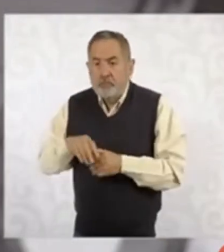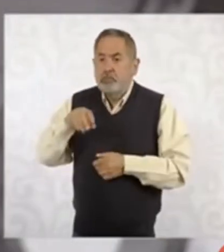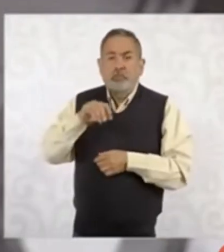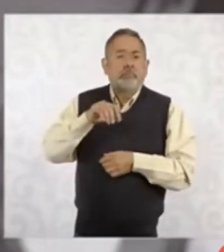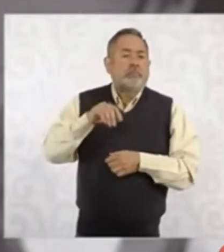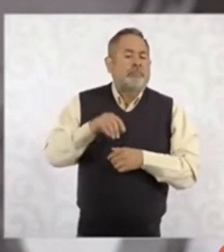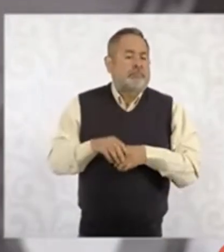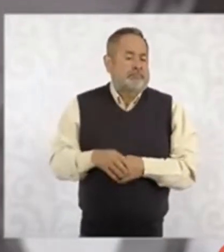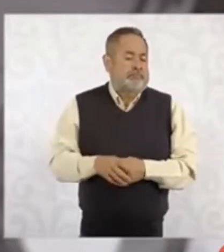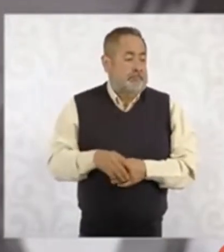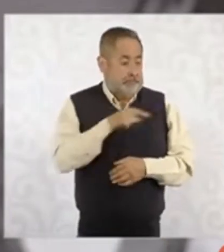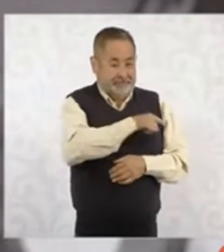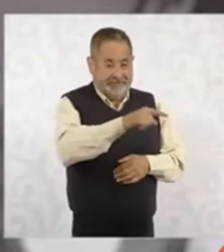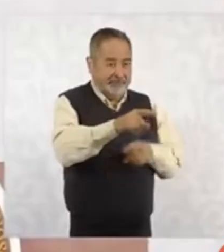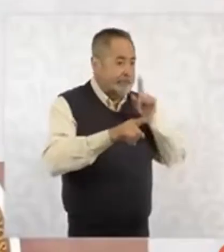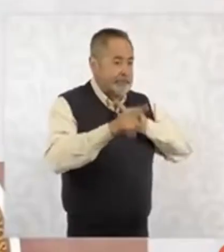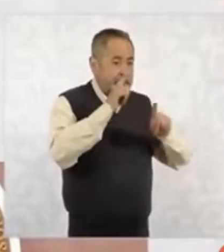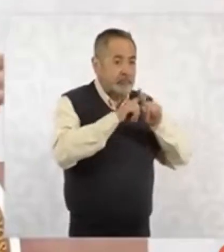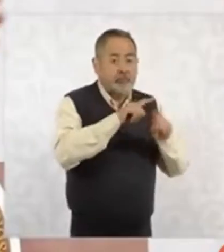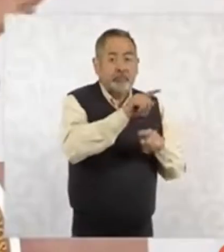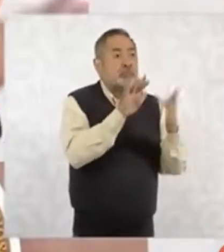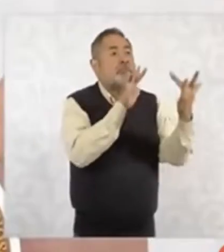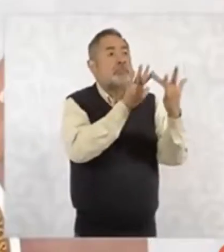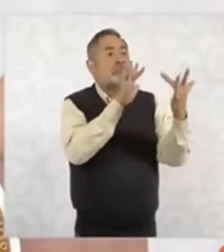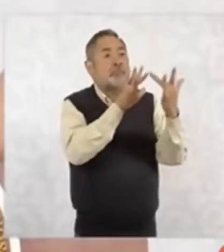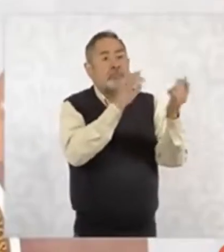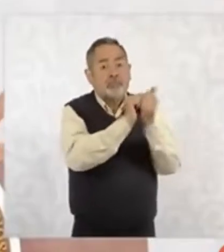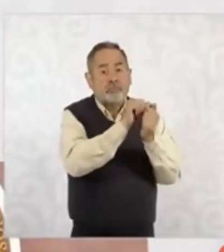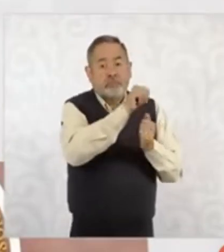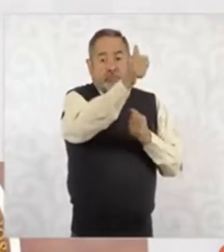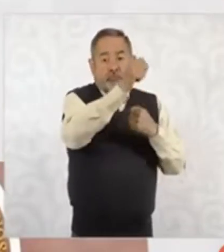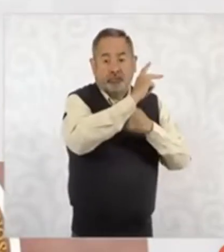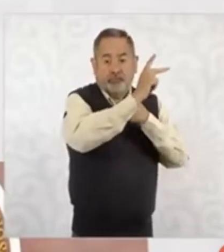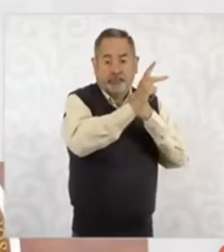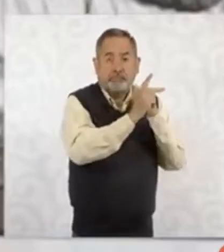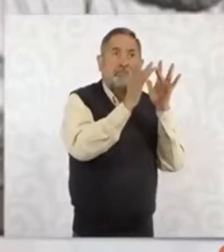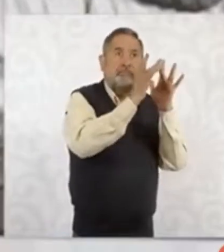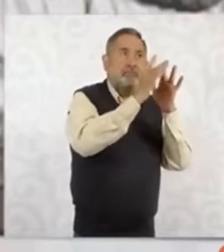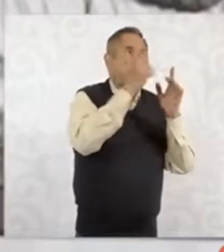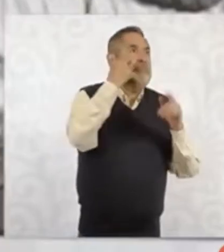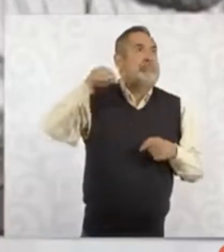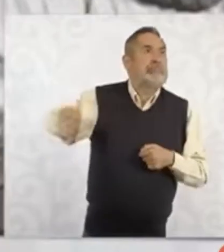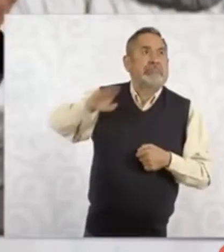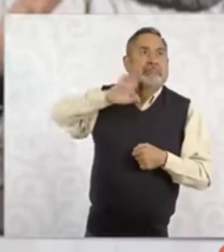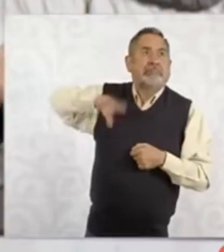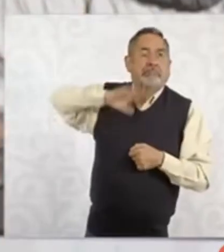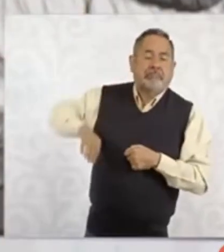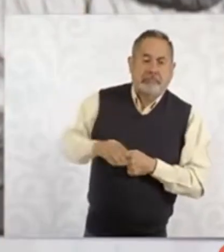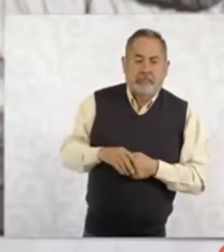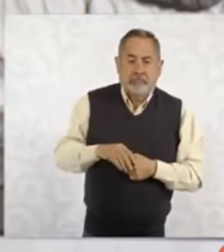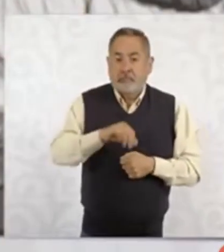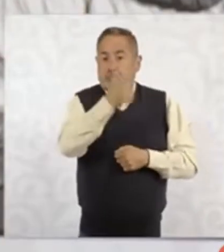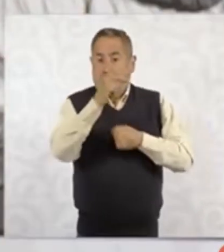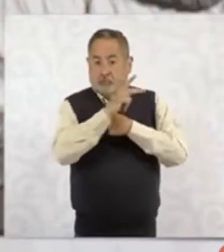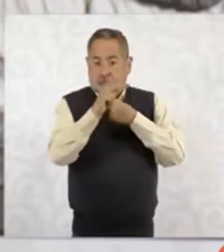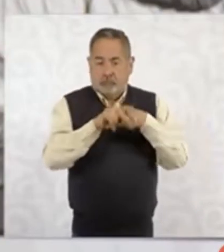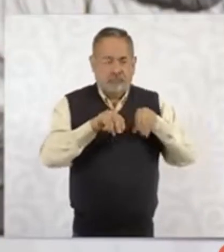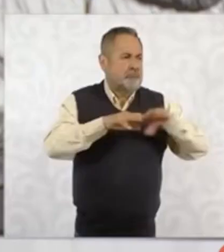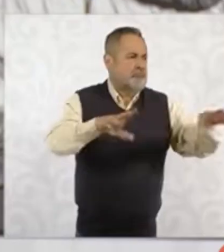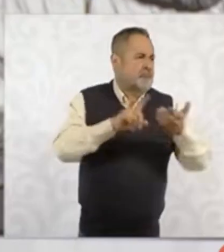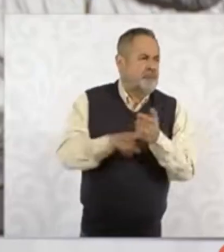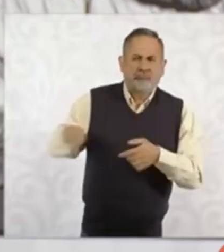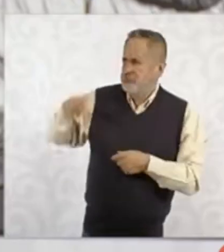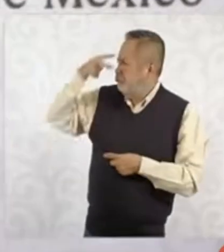extranjero, porque ahora ya resulta que México está muy mal, que es un fracaso la